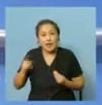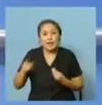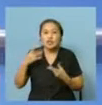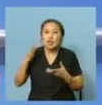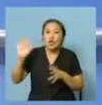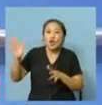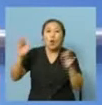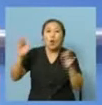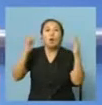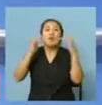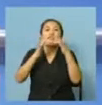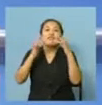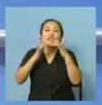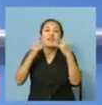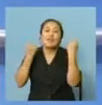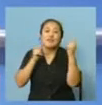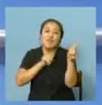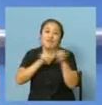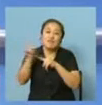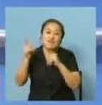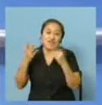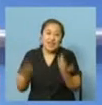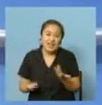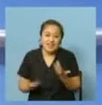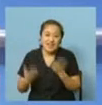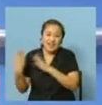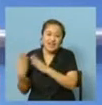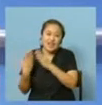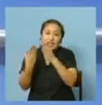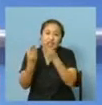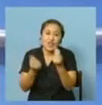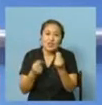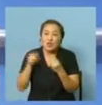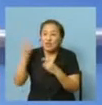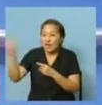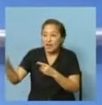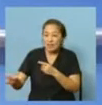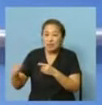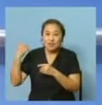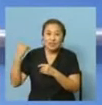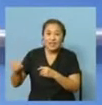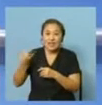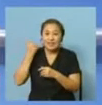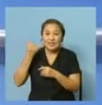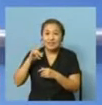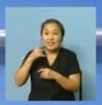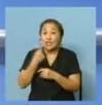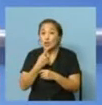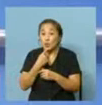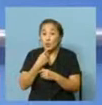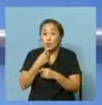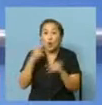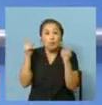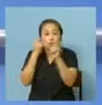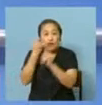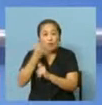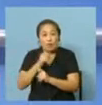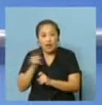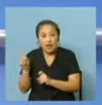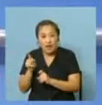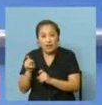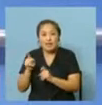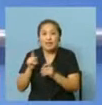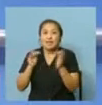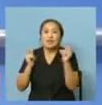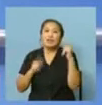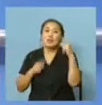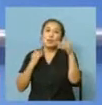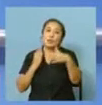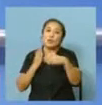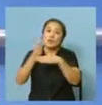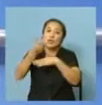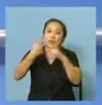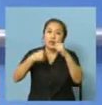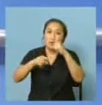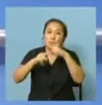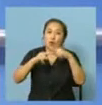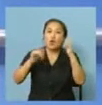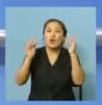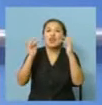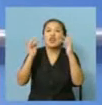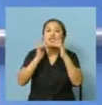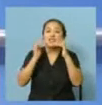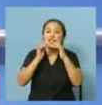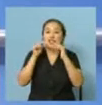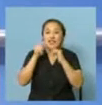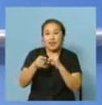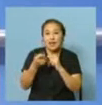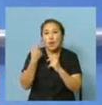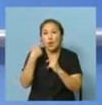medios electrónicos lo que permiten es justamente eso que el consumidor apenas tenga algún tipo de problema ingresando en consumidor puntocom